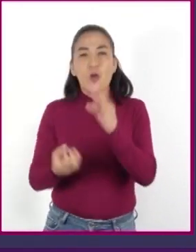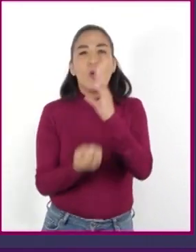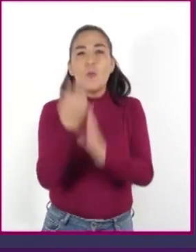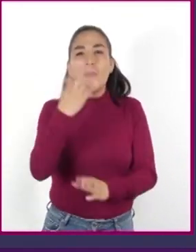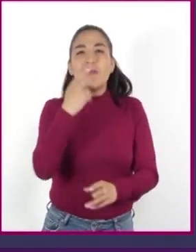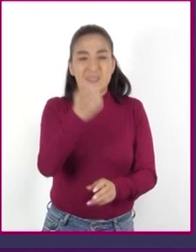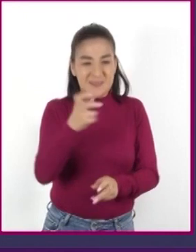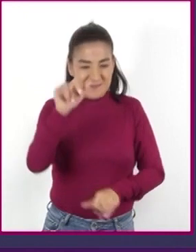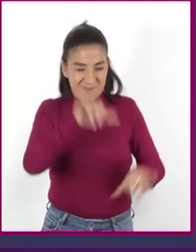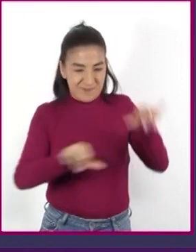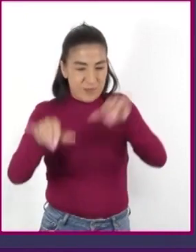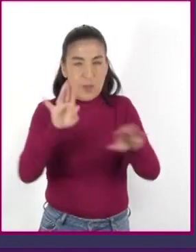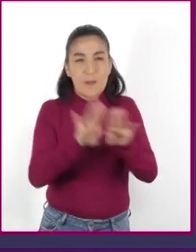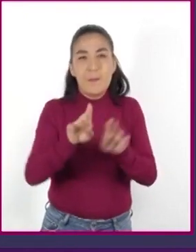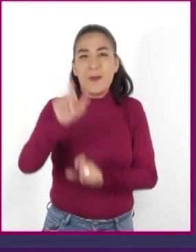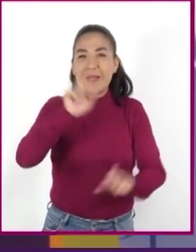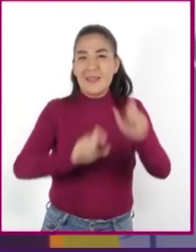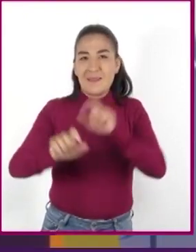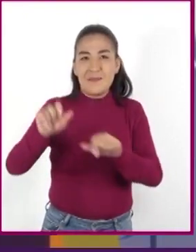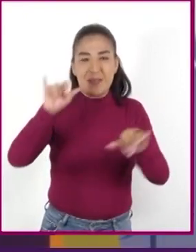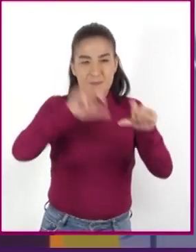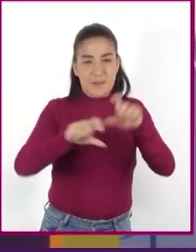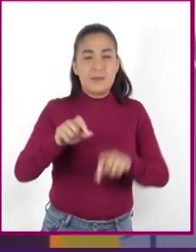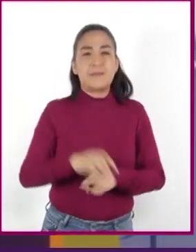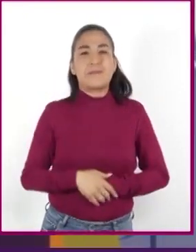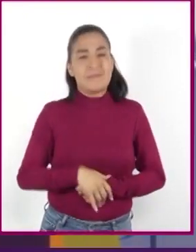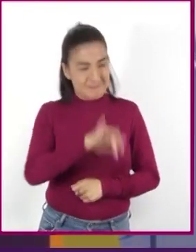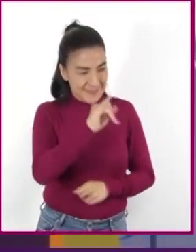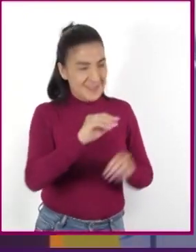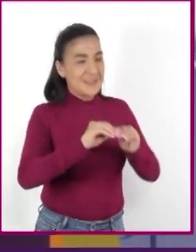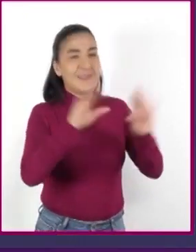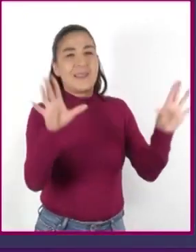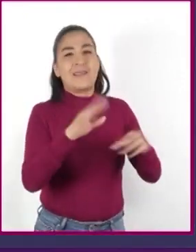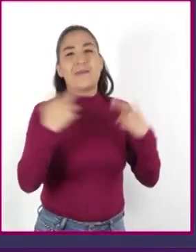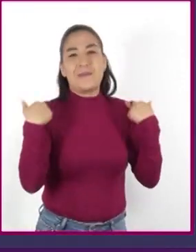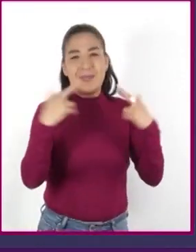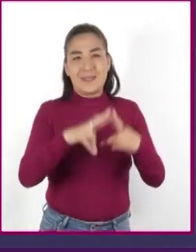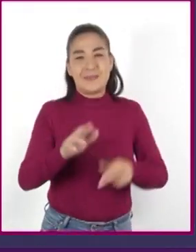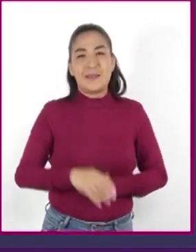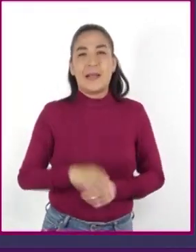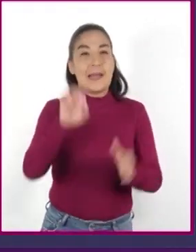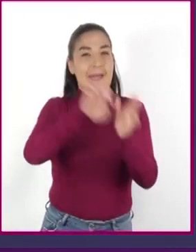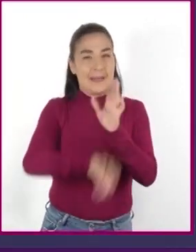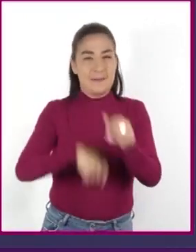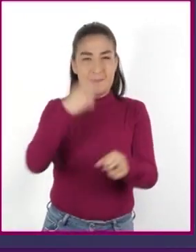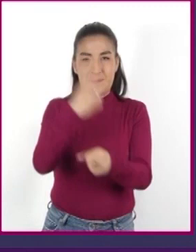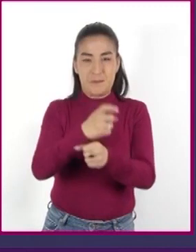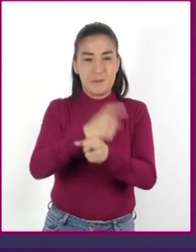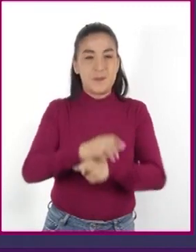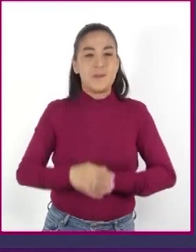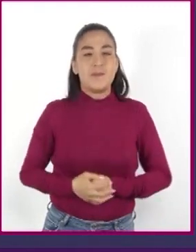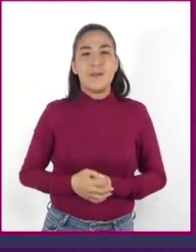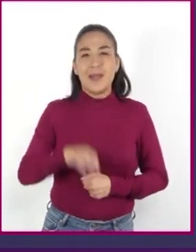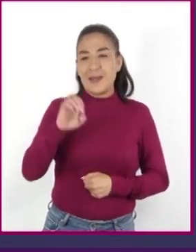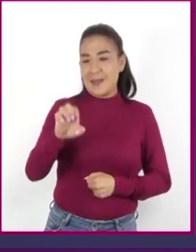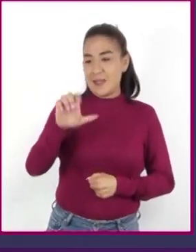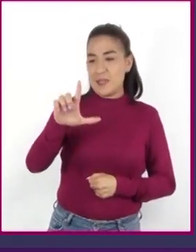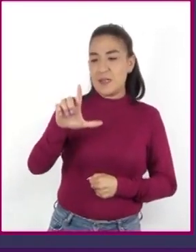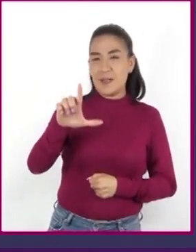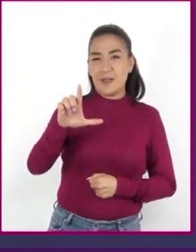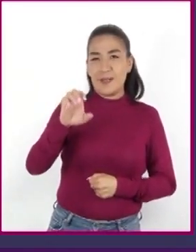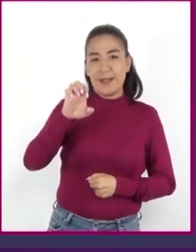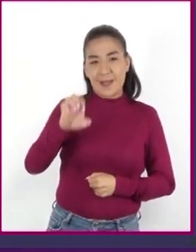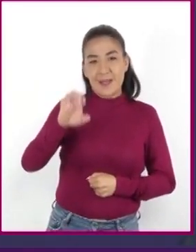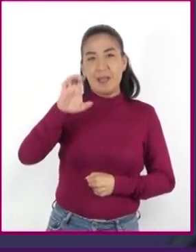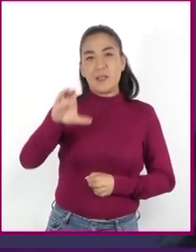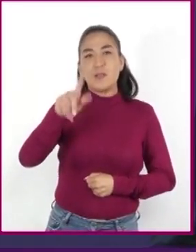a través de las reacciones químicas? Por supuesto, maestro Juan David. Ejemplo 1. La electrólisis es un proceso